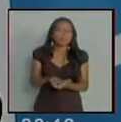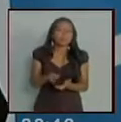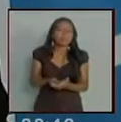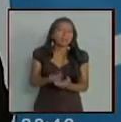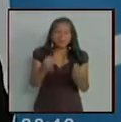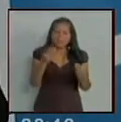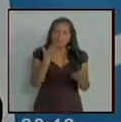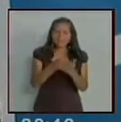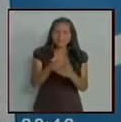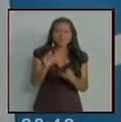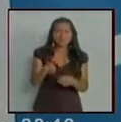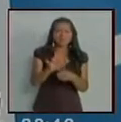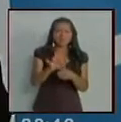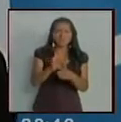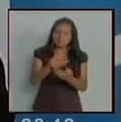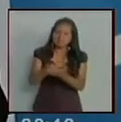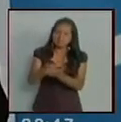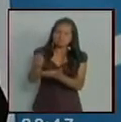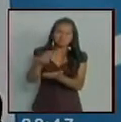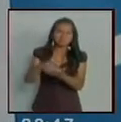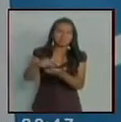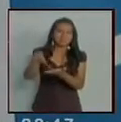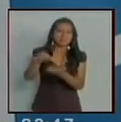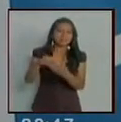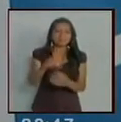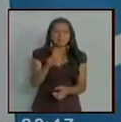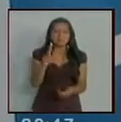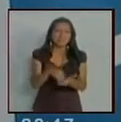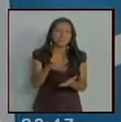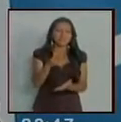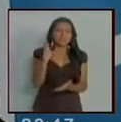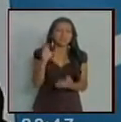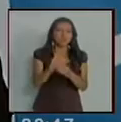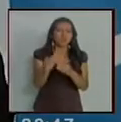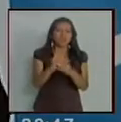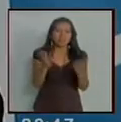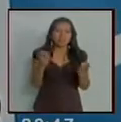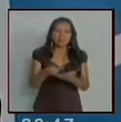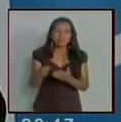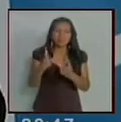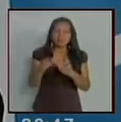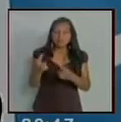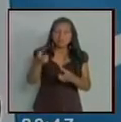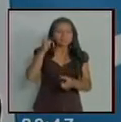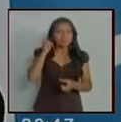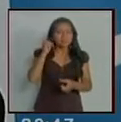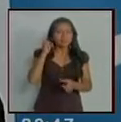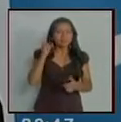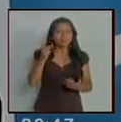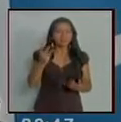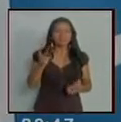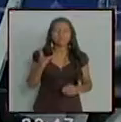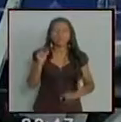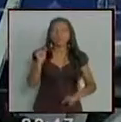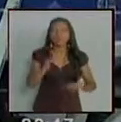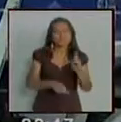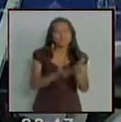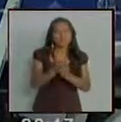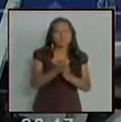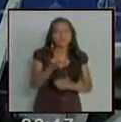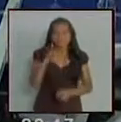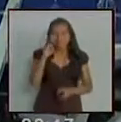escrúpulos que dicen, le va a servir, que quiere ganar los $1,000, $1,300 que puede servir y no le sirve, en realidad no le sirve. Y se ve